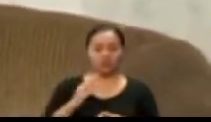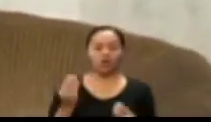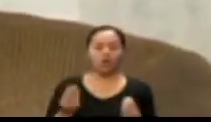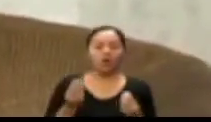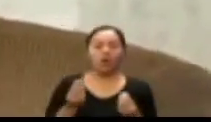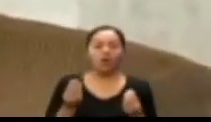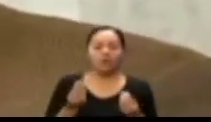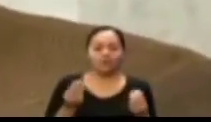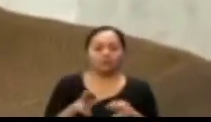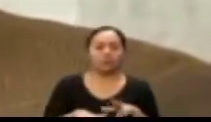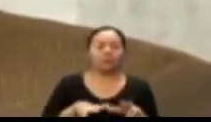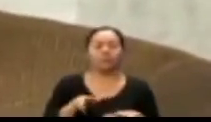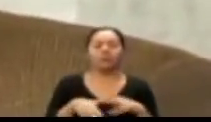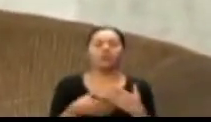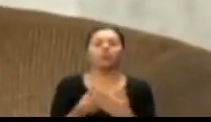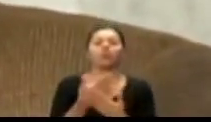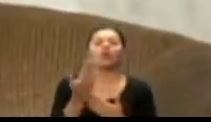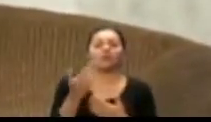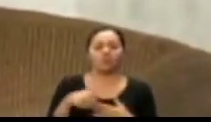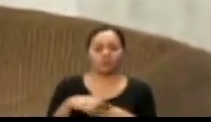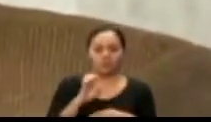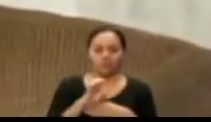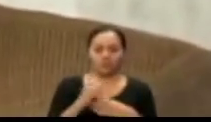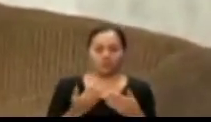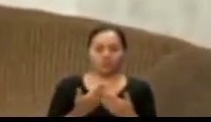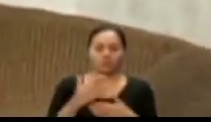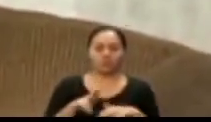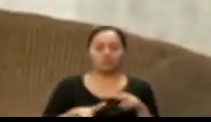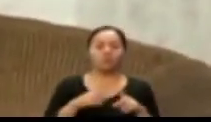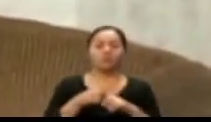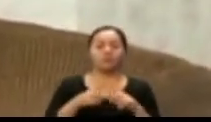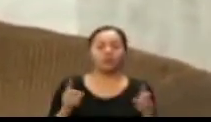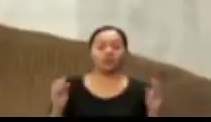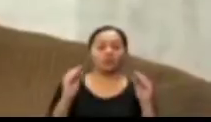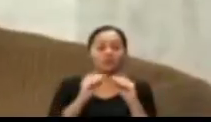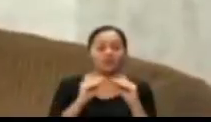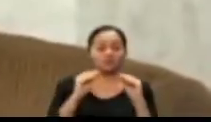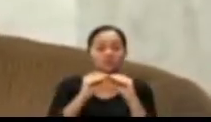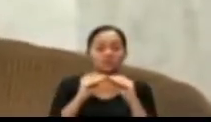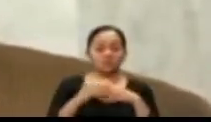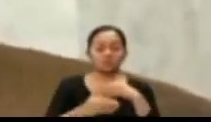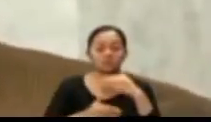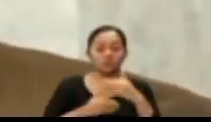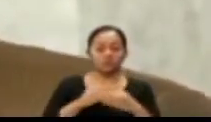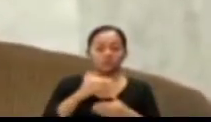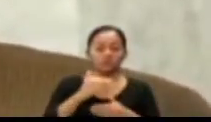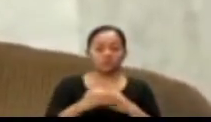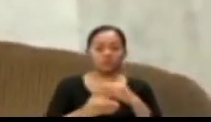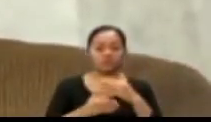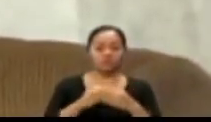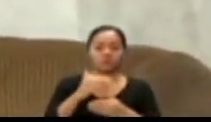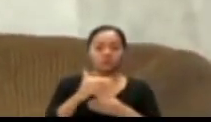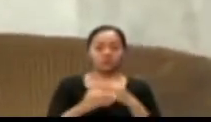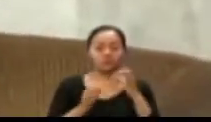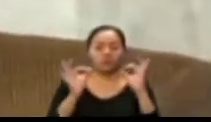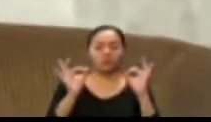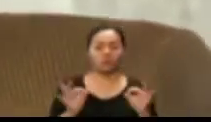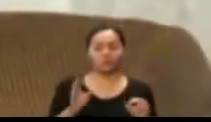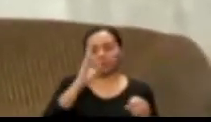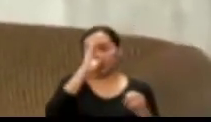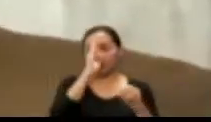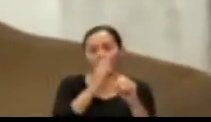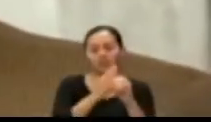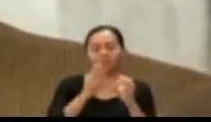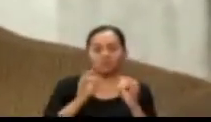muy reciente, y evidentemente la extensión de este proceso ha demandado el cumplimiento de una serie de metas. Y